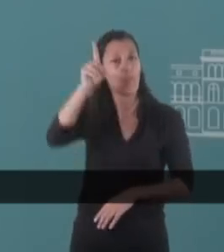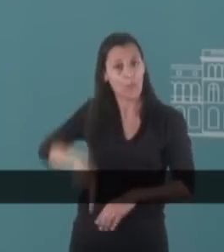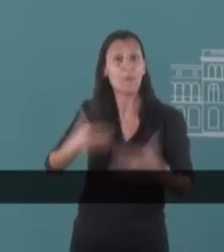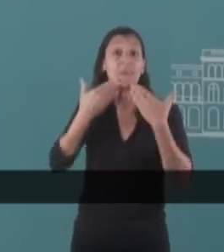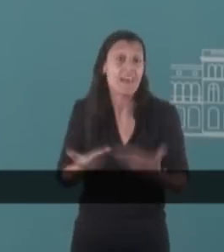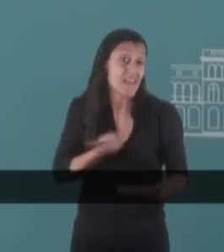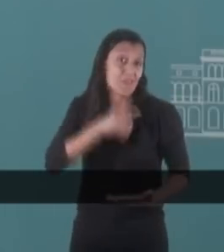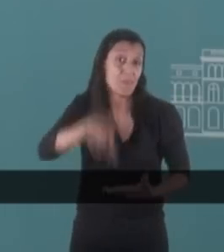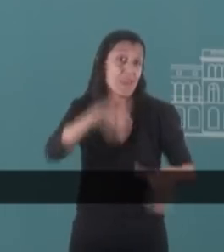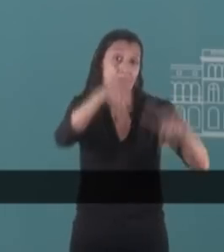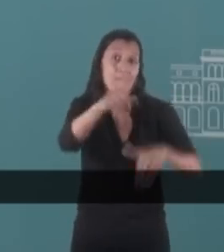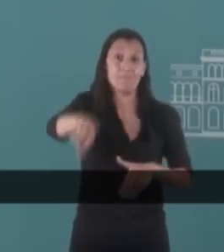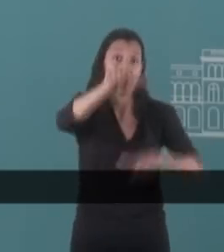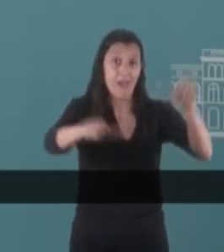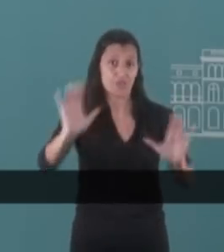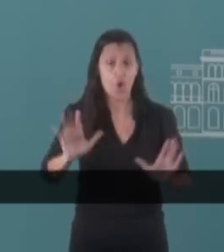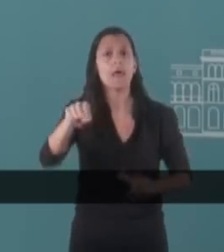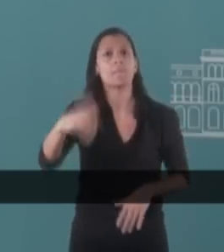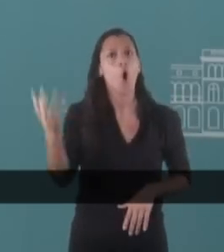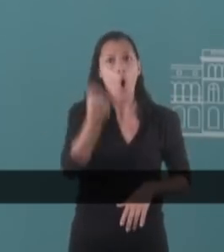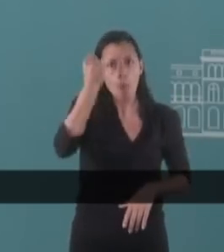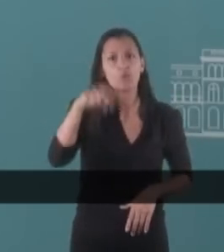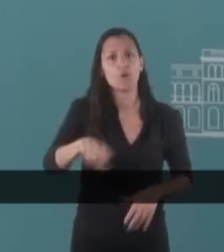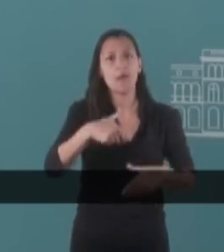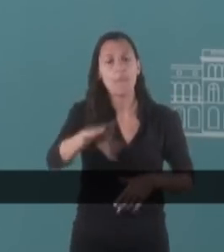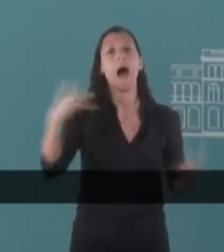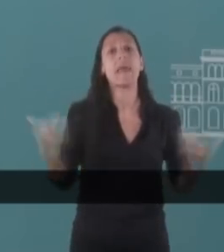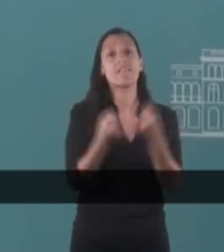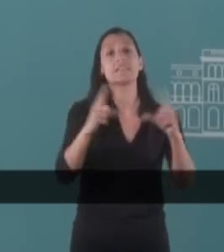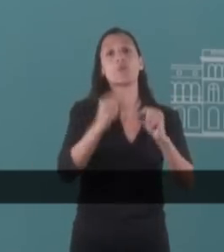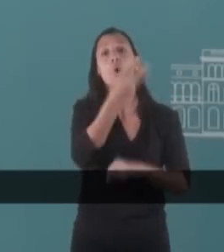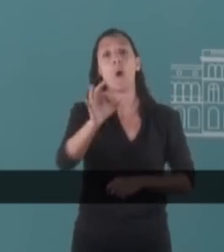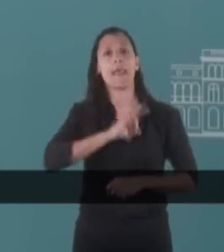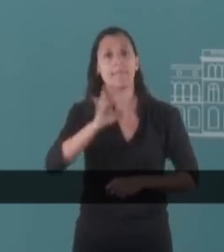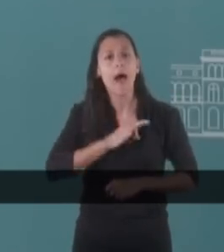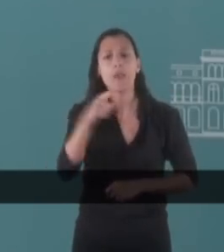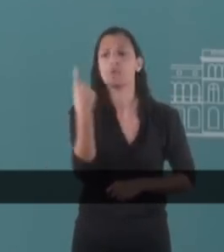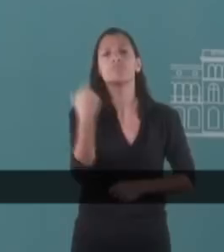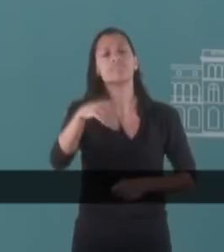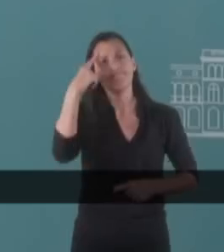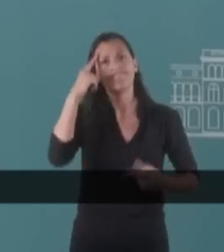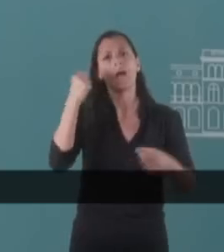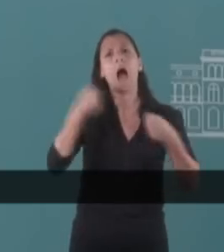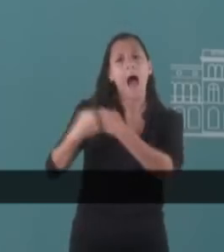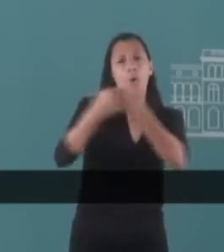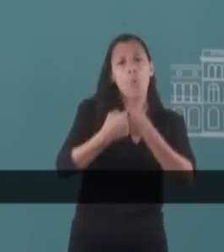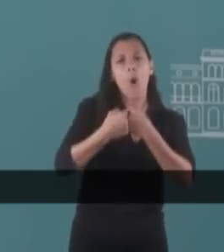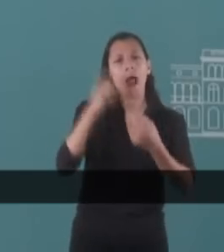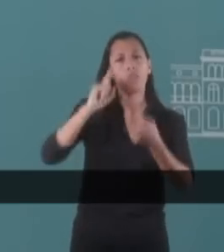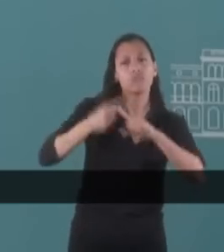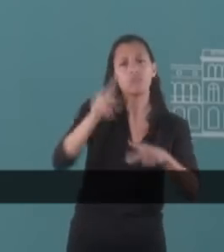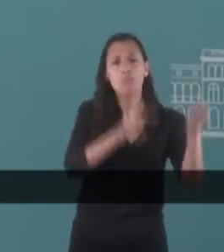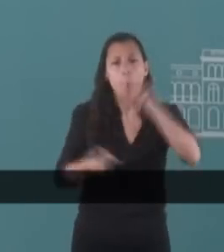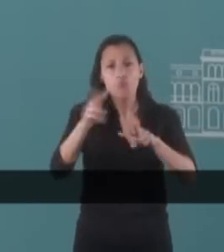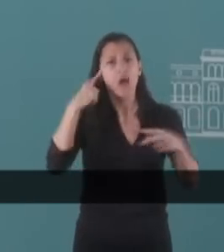voto popular. Cree que es una oportunidad, estos 40 años de democracia, para poder ponernos de acuerdo sobre los temas que todavía están pendientes. Es mucho mejor vivir